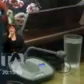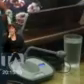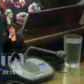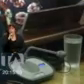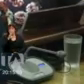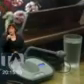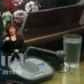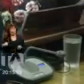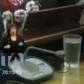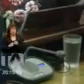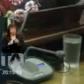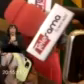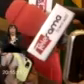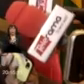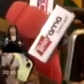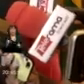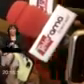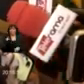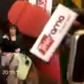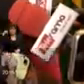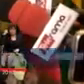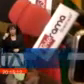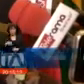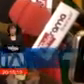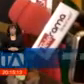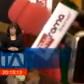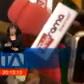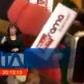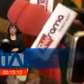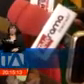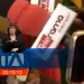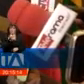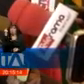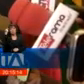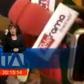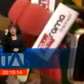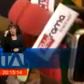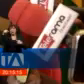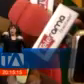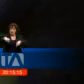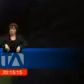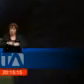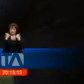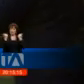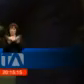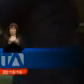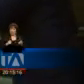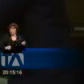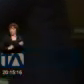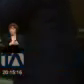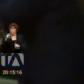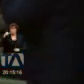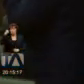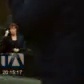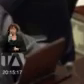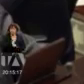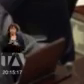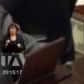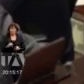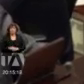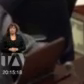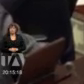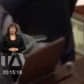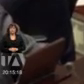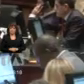a nadie del oficialismo. No tener una sucursal de Carondelet aquí en la Asamblea Nacional. Discurso con el que concuerdan desde